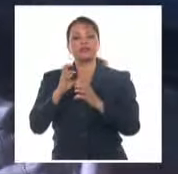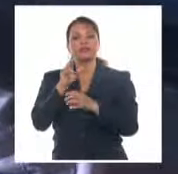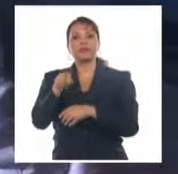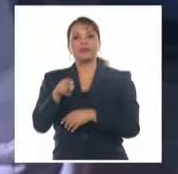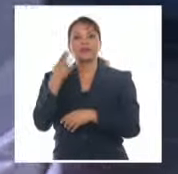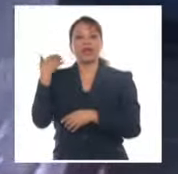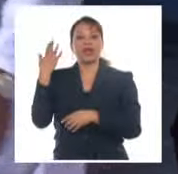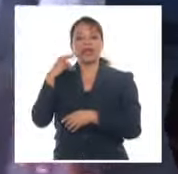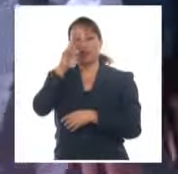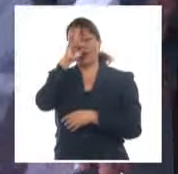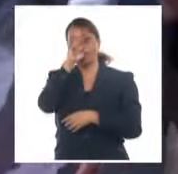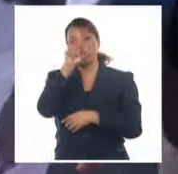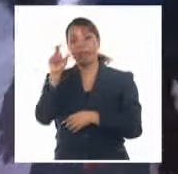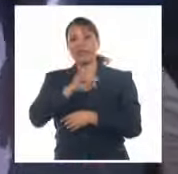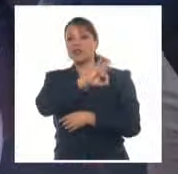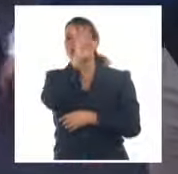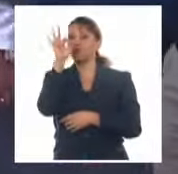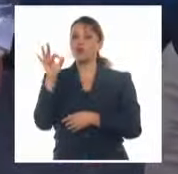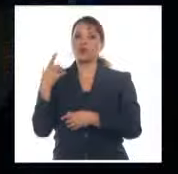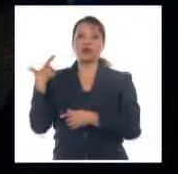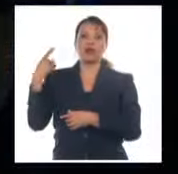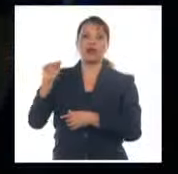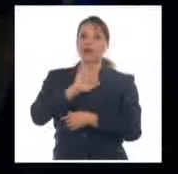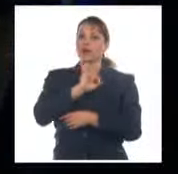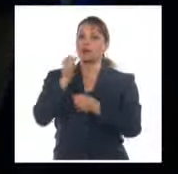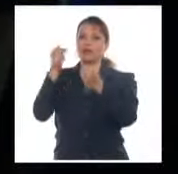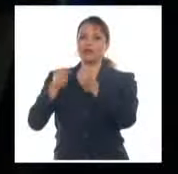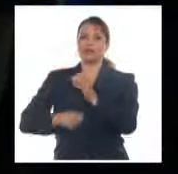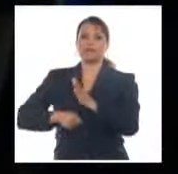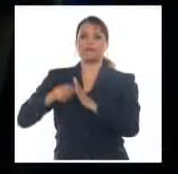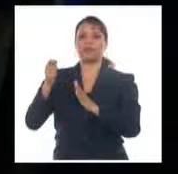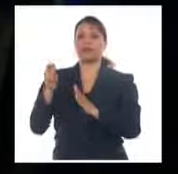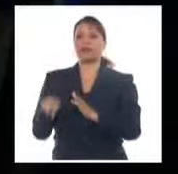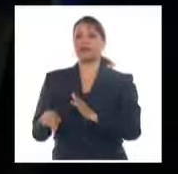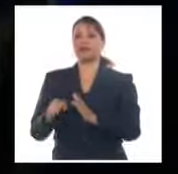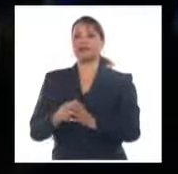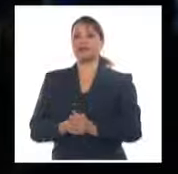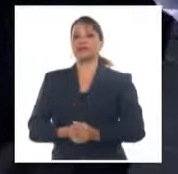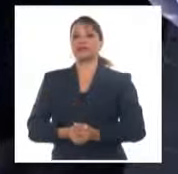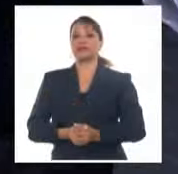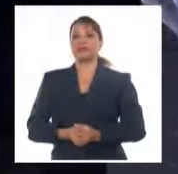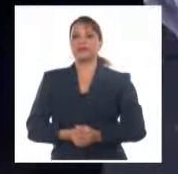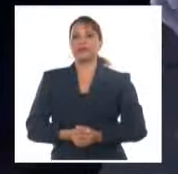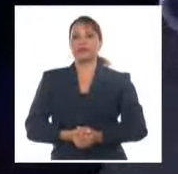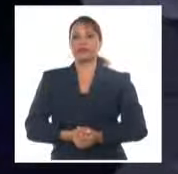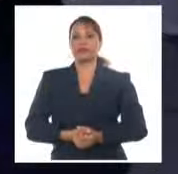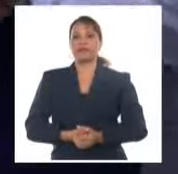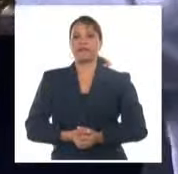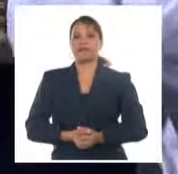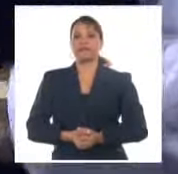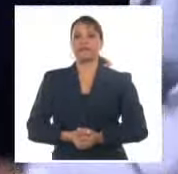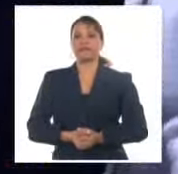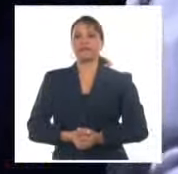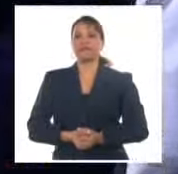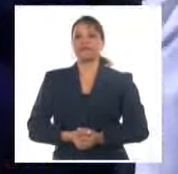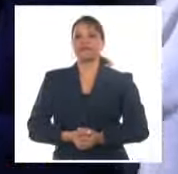el hospital y nunca se ha ido de aquí abdiel Bermúdez Bermúdez canal cubano de